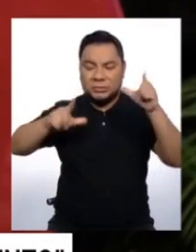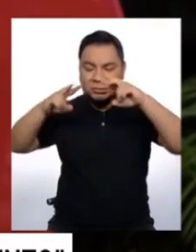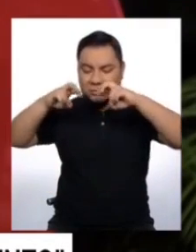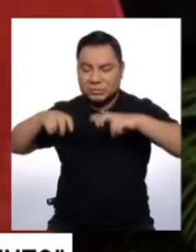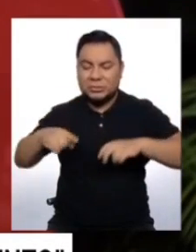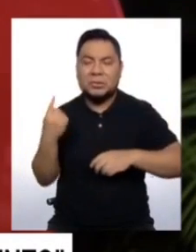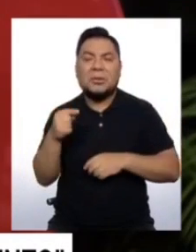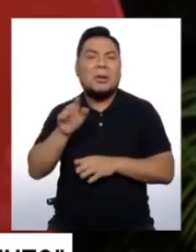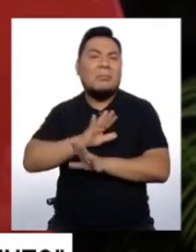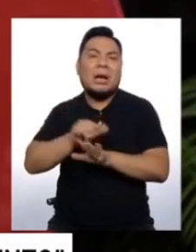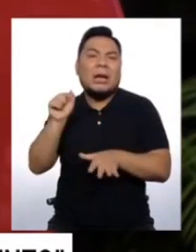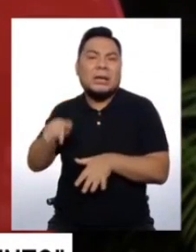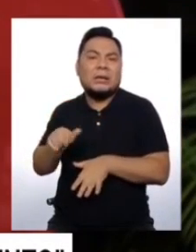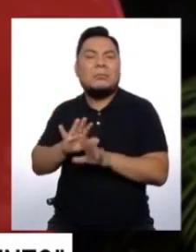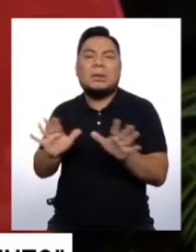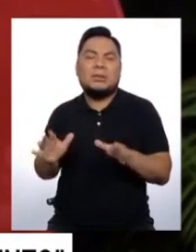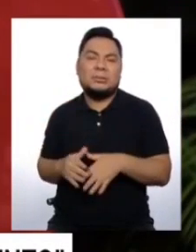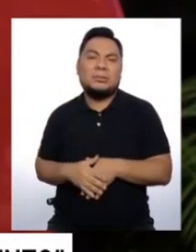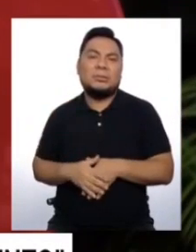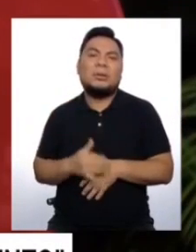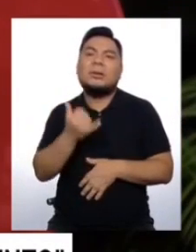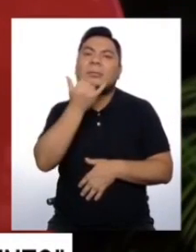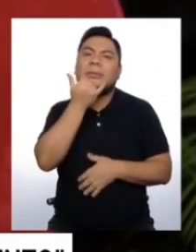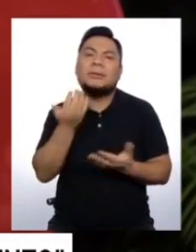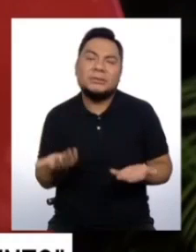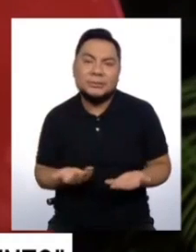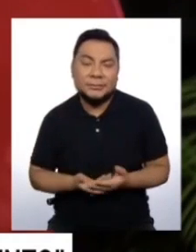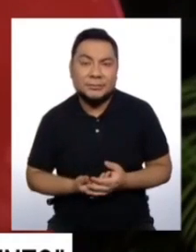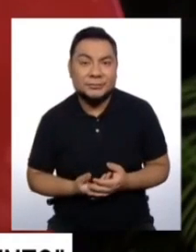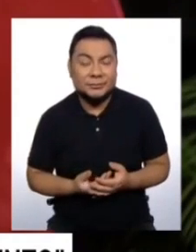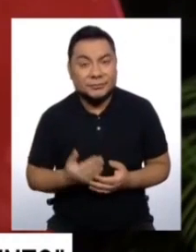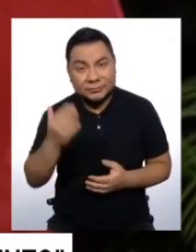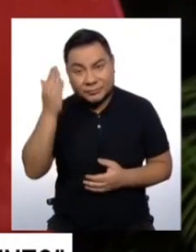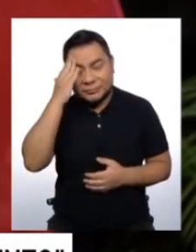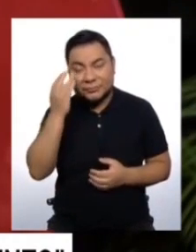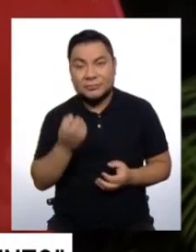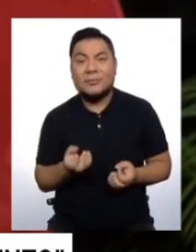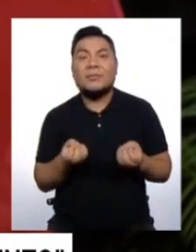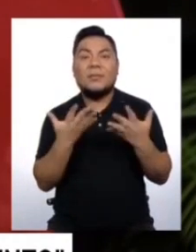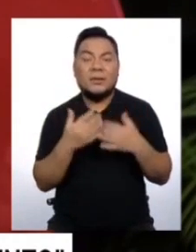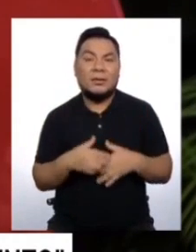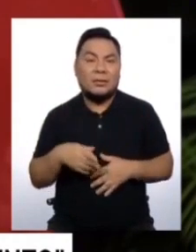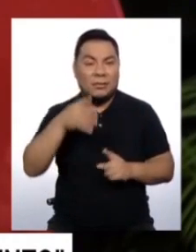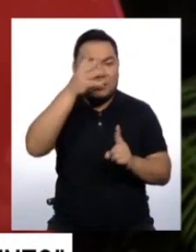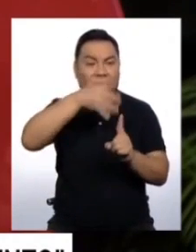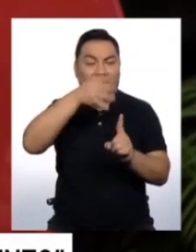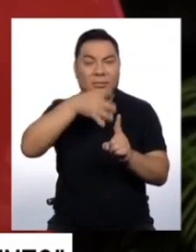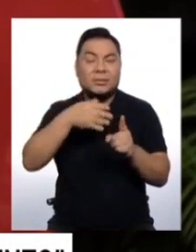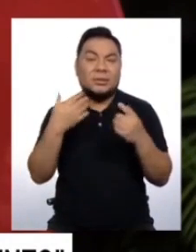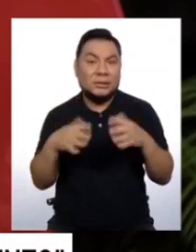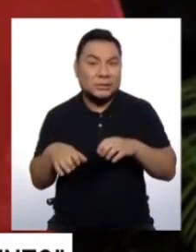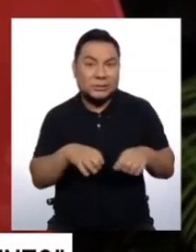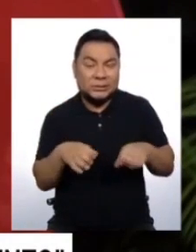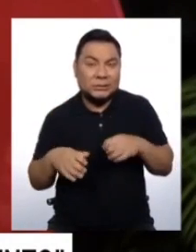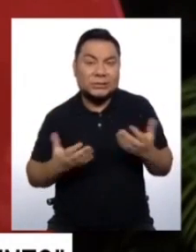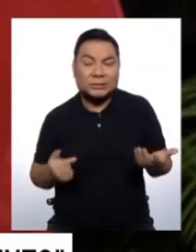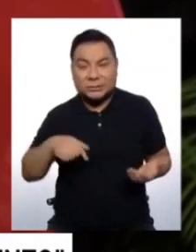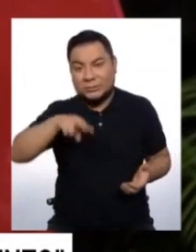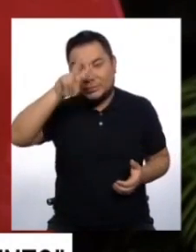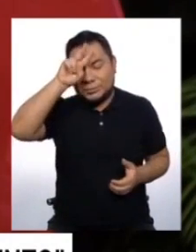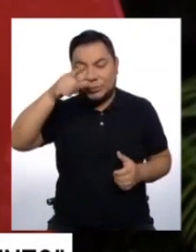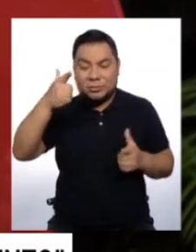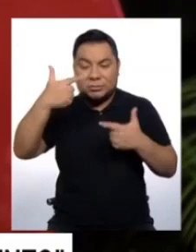las pruebas moleculares? Miren, ¿sabe cuántas pruebas moleculares hemos hecho en el